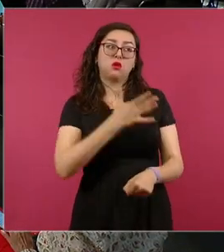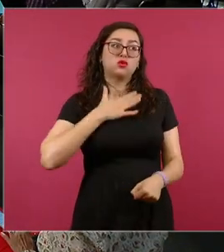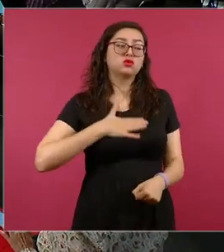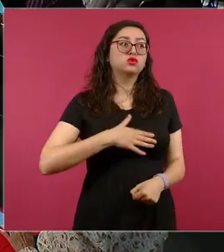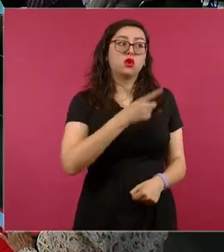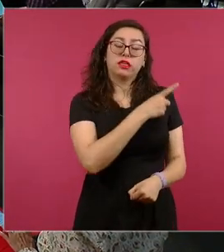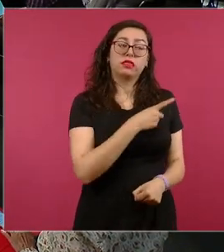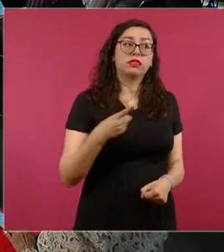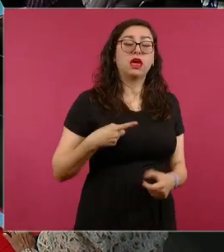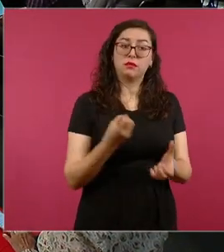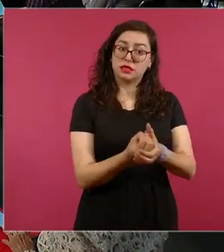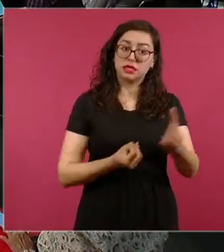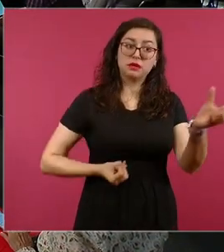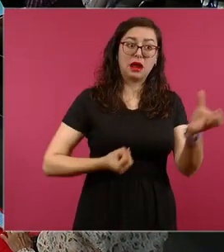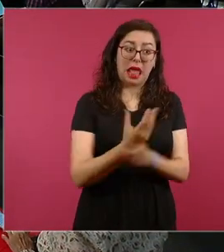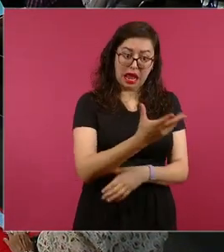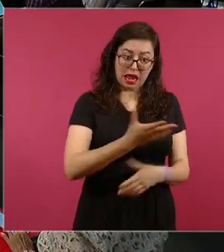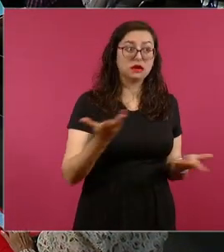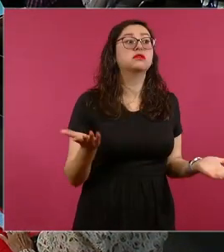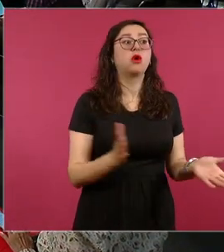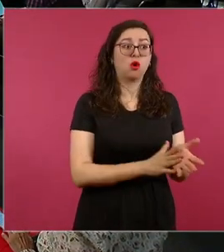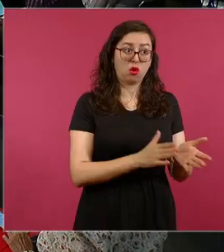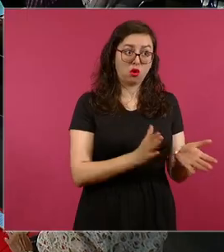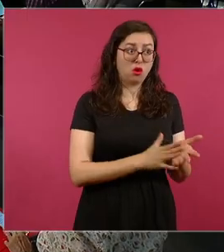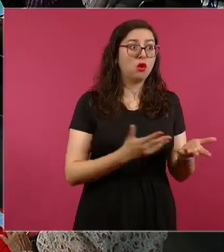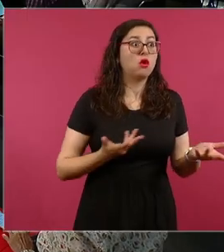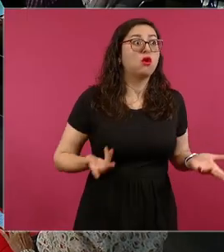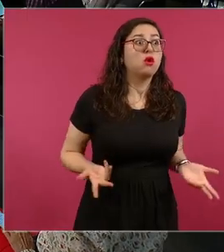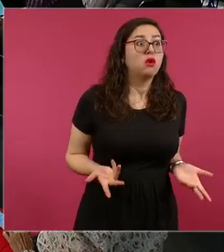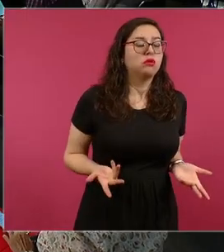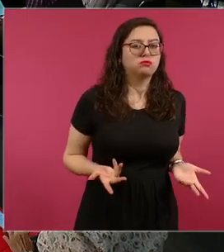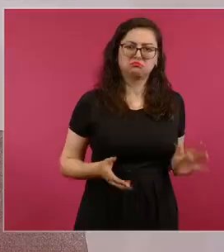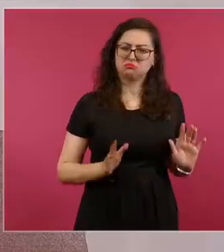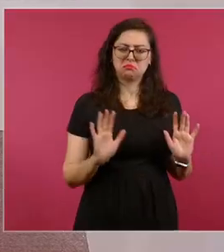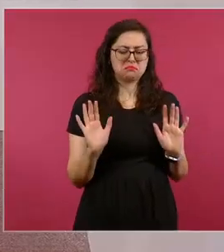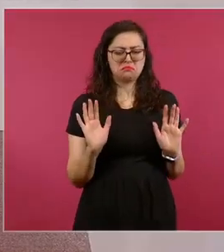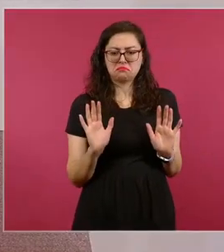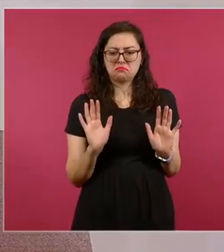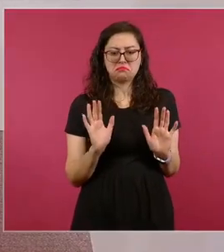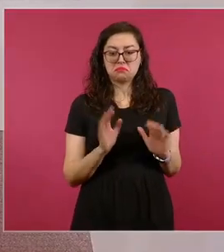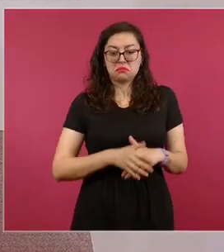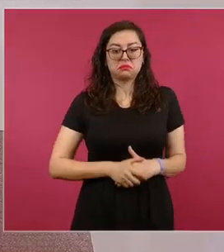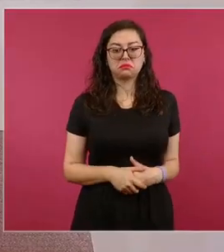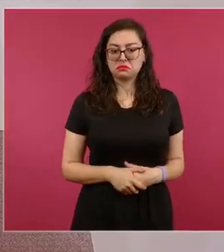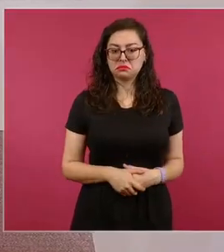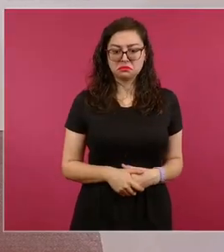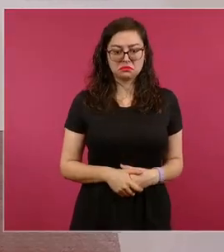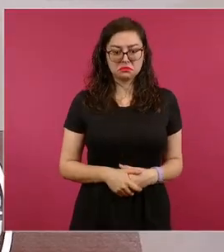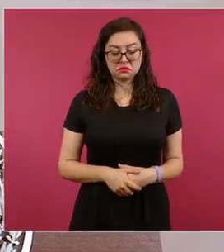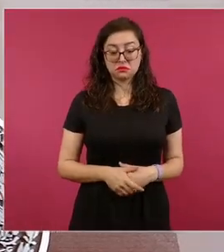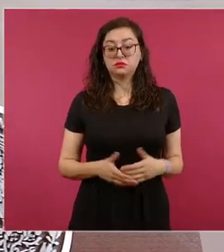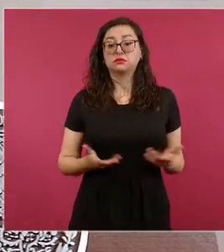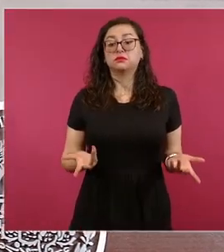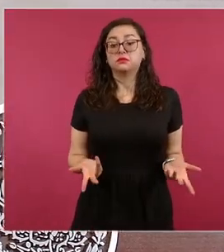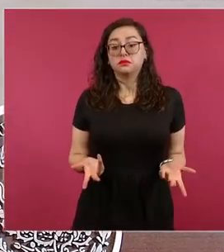a los jóvenes de Estados Unidos que fallecen